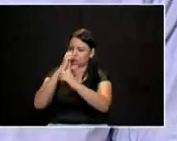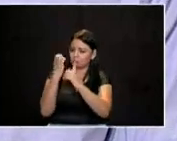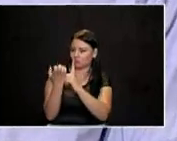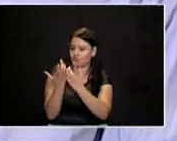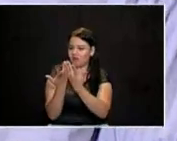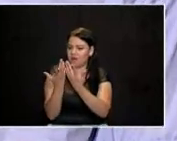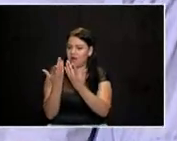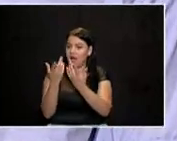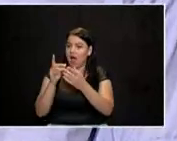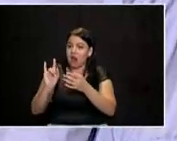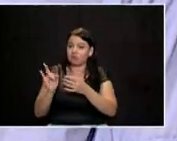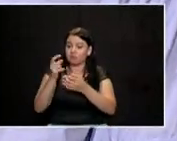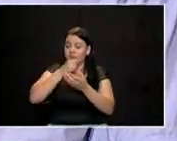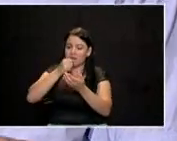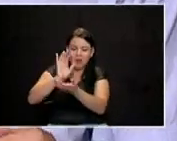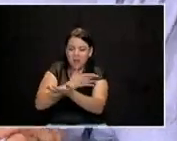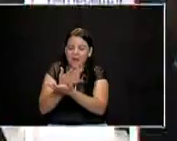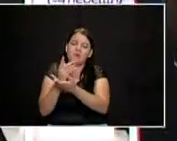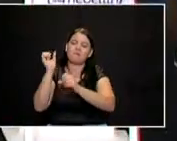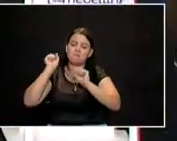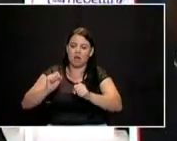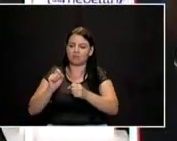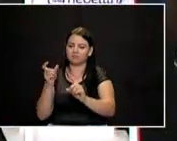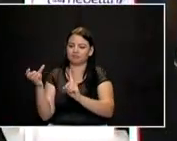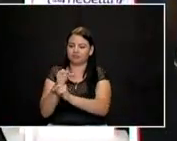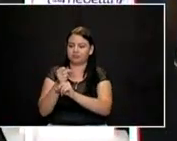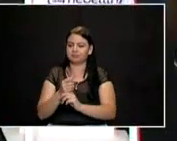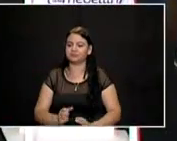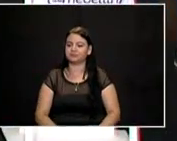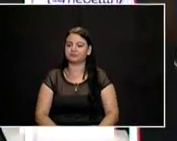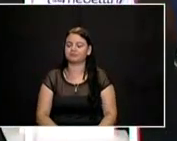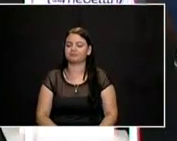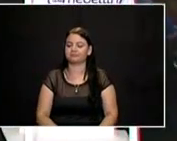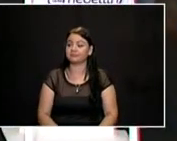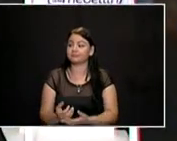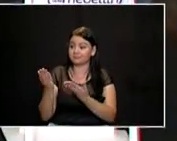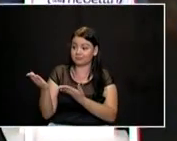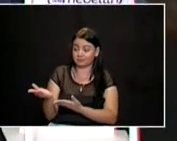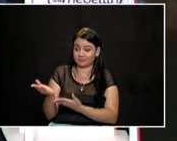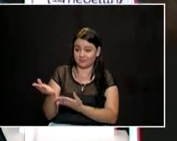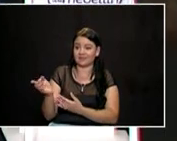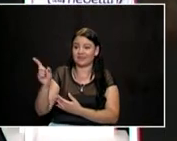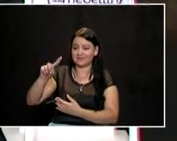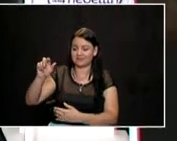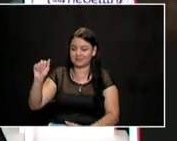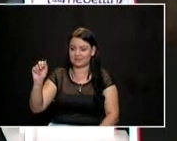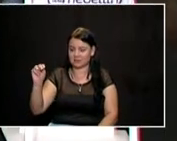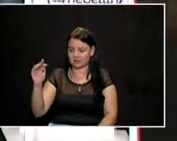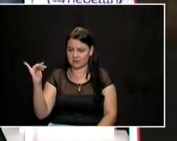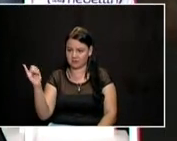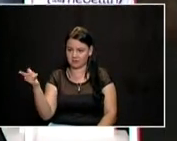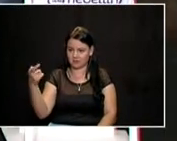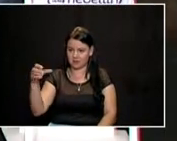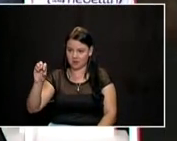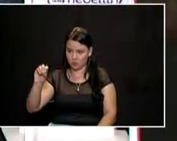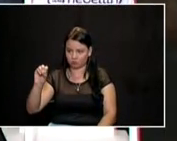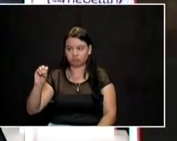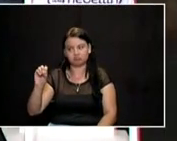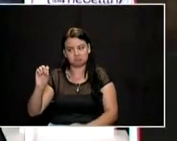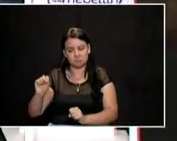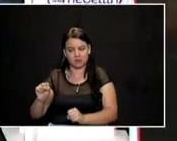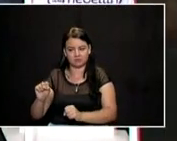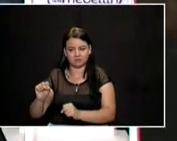tiempo. Muy bien, sigue el candidato Santiago Gómez. Hay dos balotas adentro, la número 4 y la número